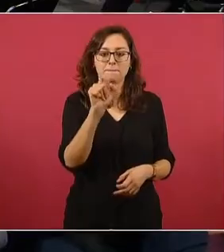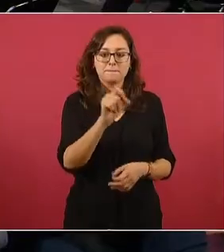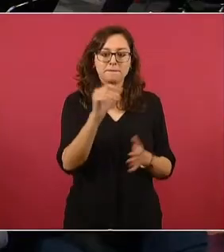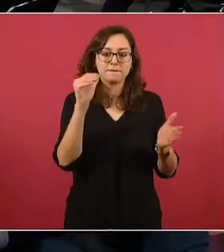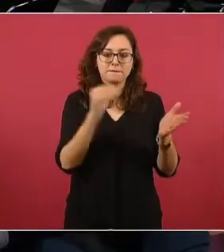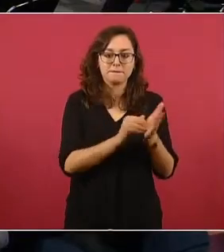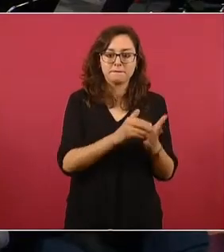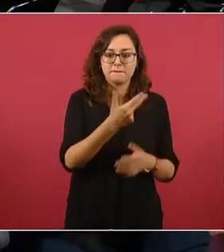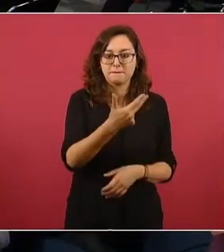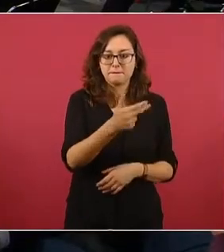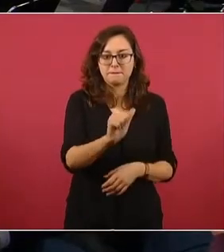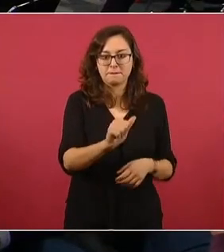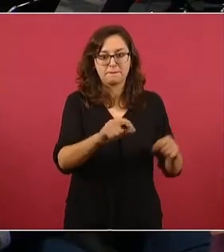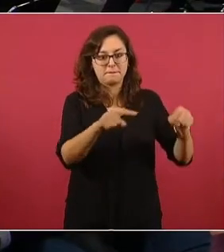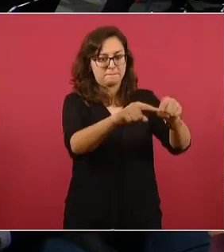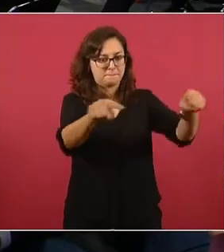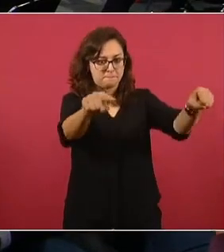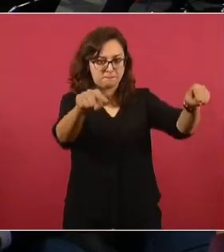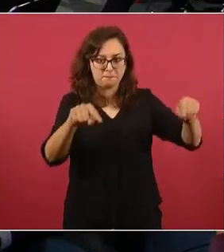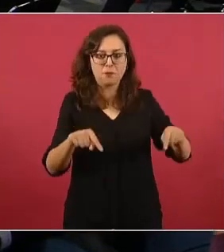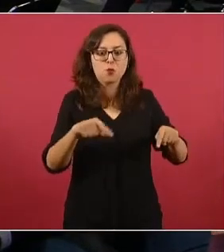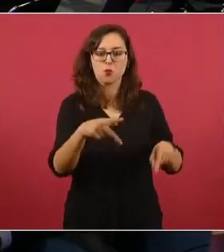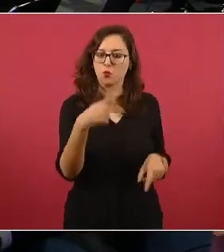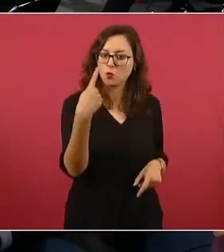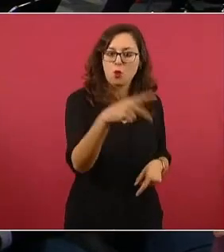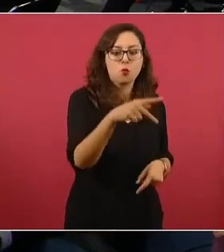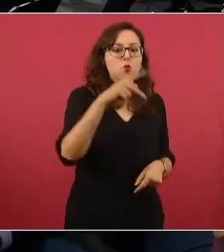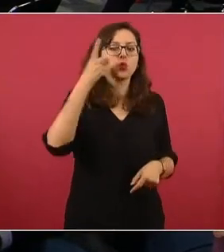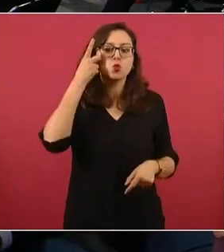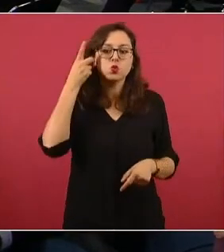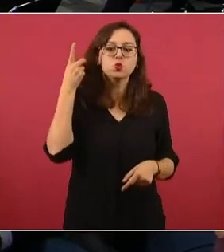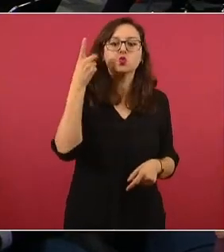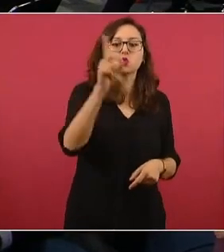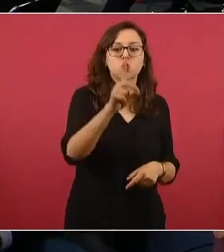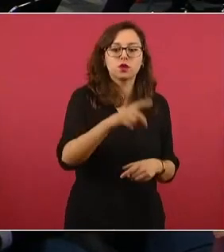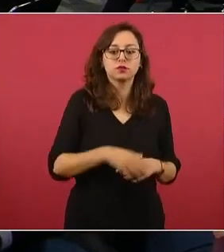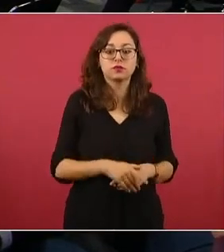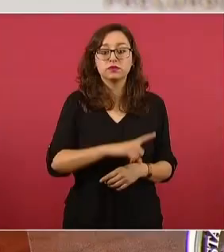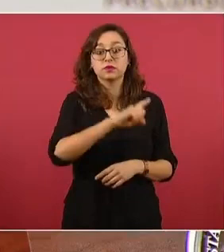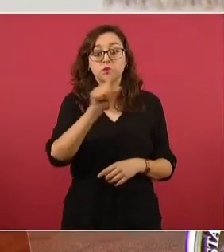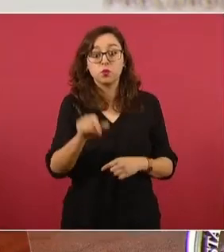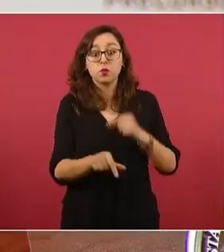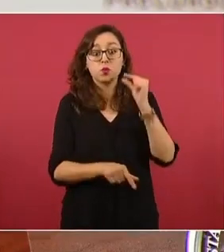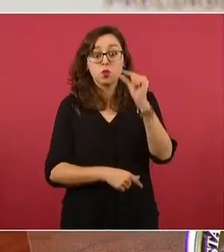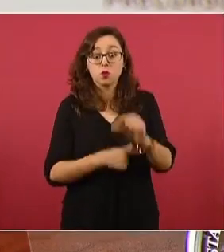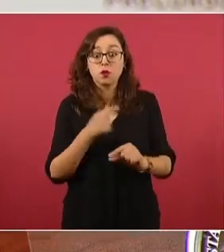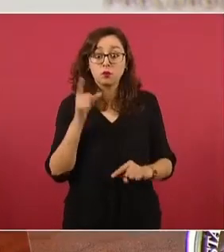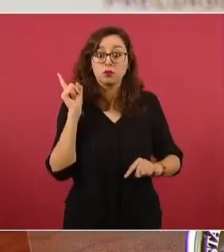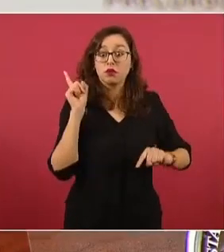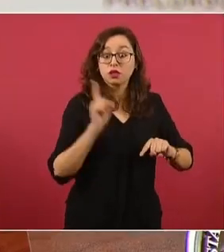hectáreas en general, y les van quitando